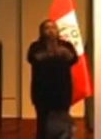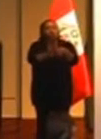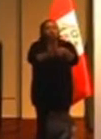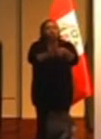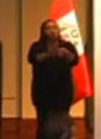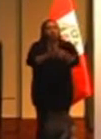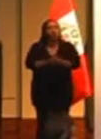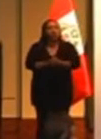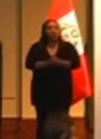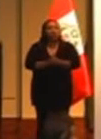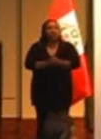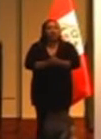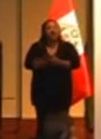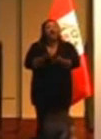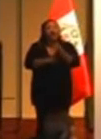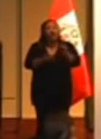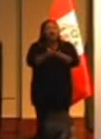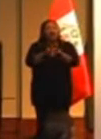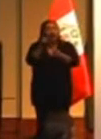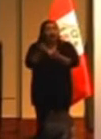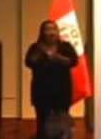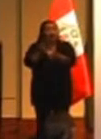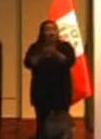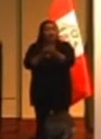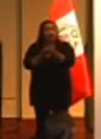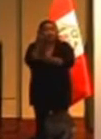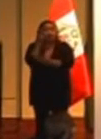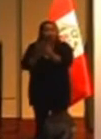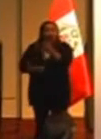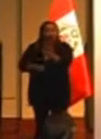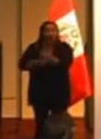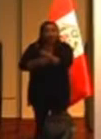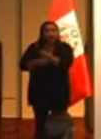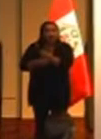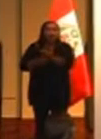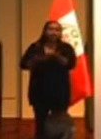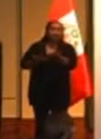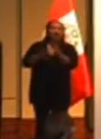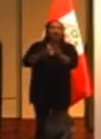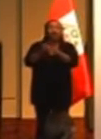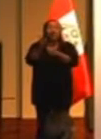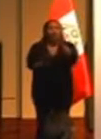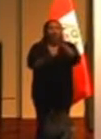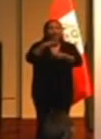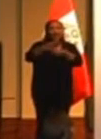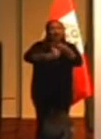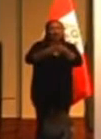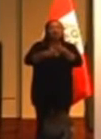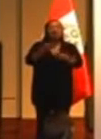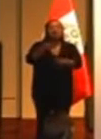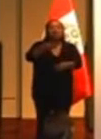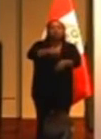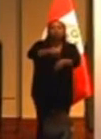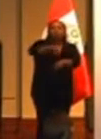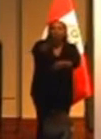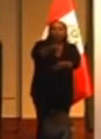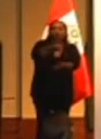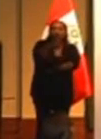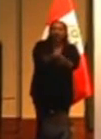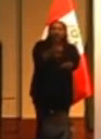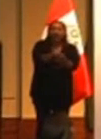con que al haber más confianza, hay más vecinos puntuales miraflorinos. Y esto ha ido creciendo.